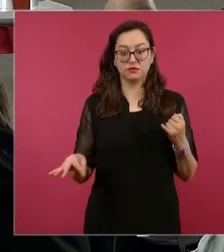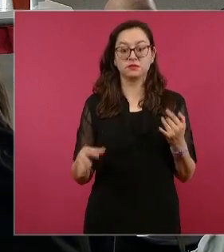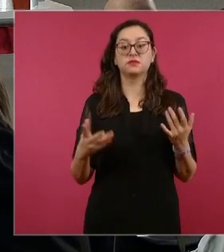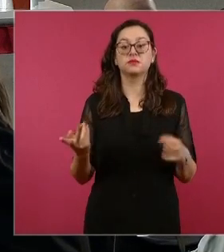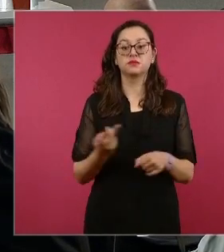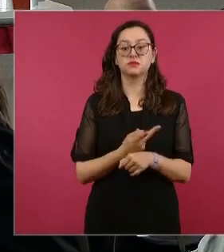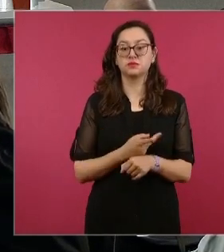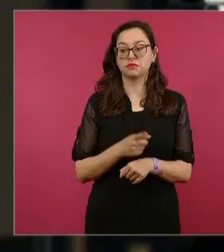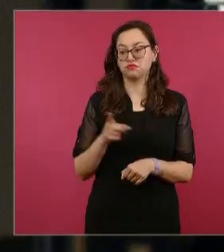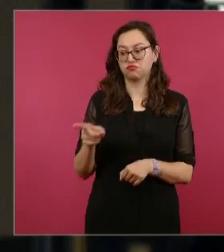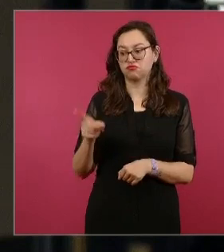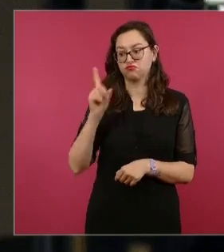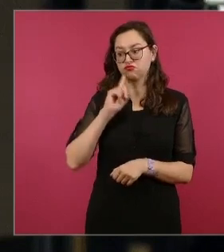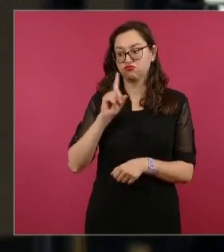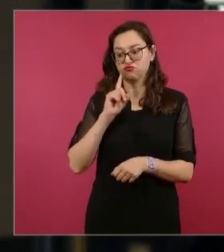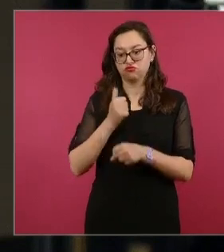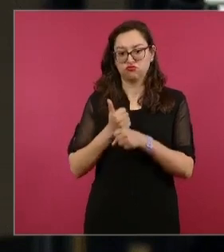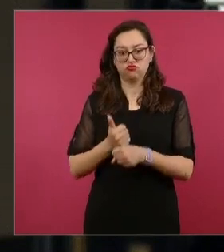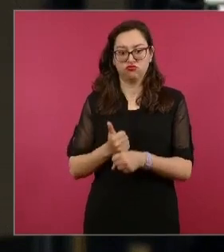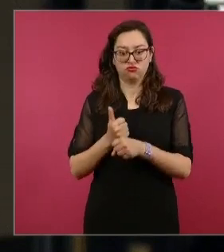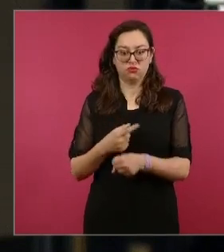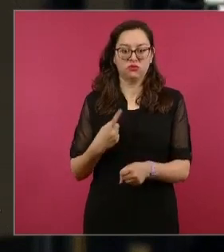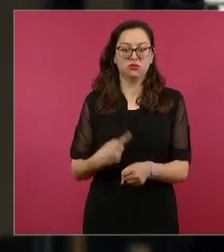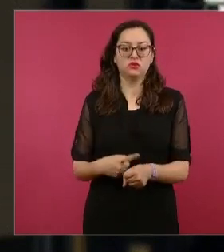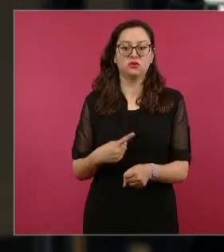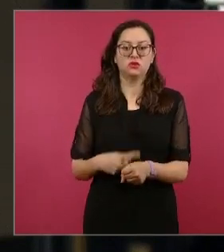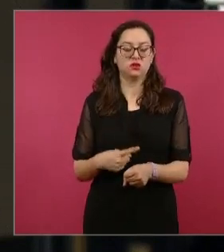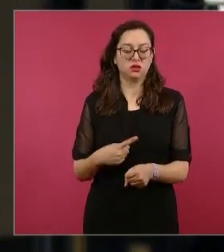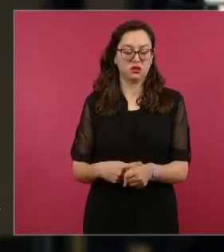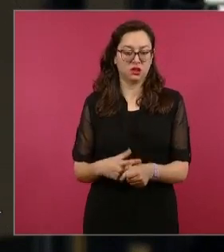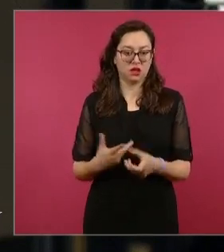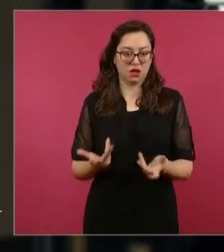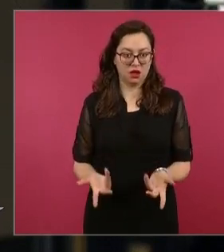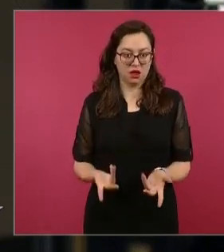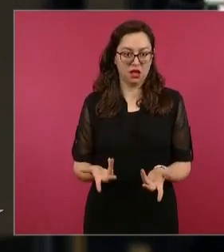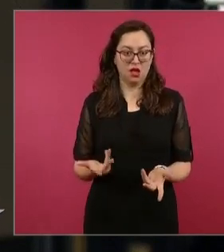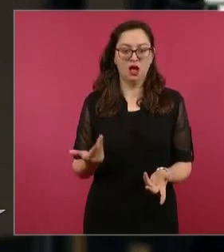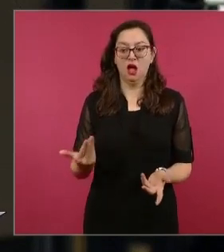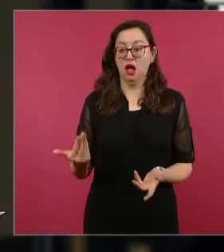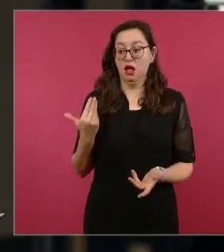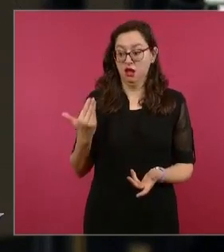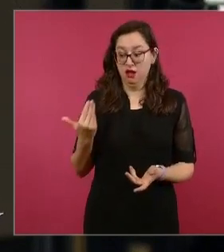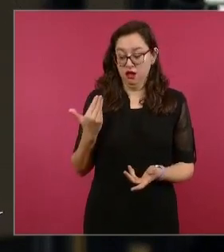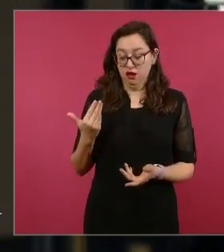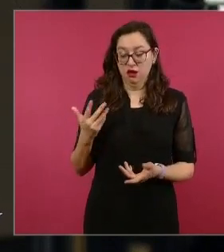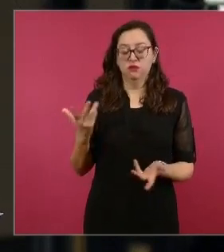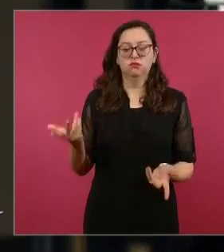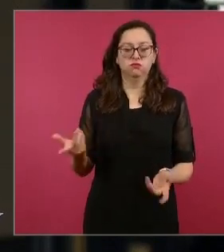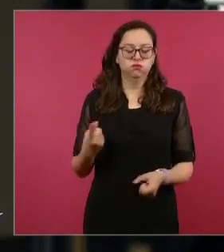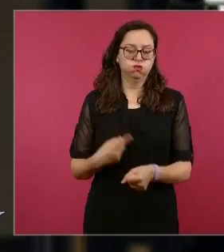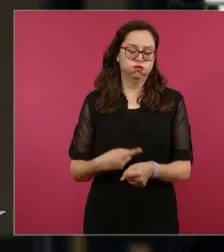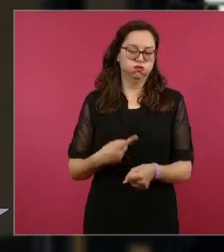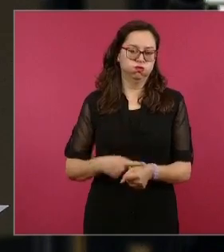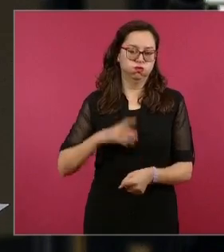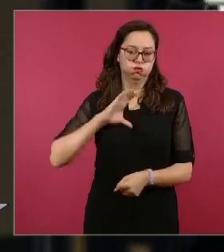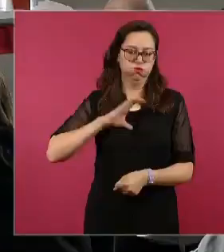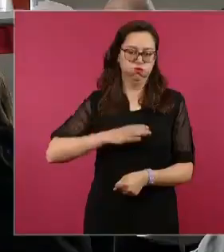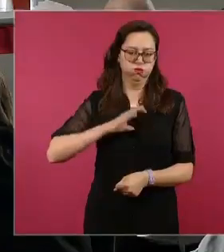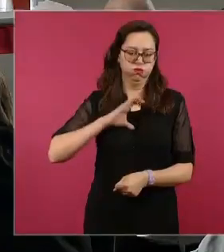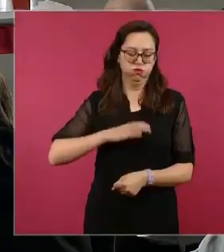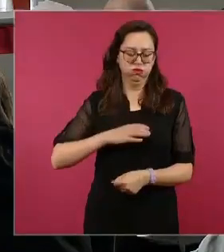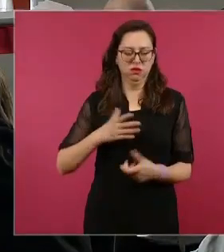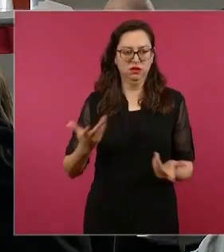contribuido para que sufra una enfermedad de tiroides y recientemente ha sido diagnosticada con cáncer, por